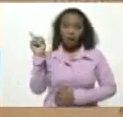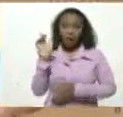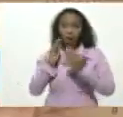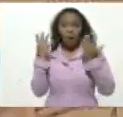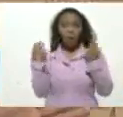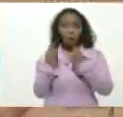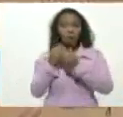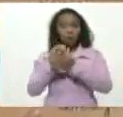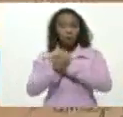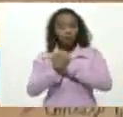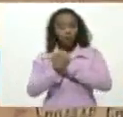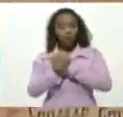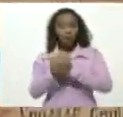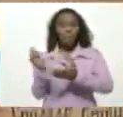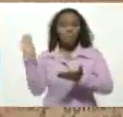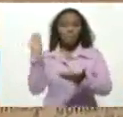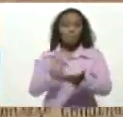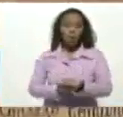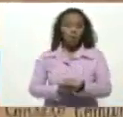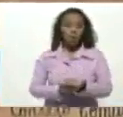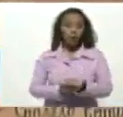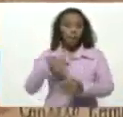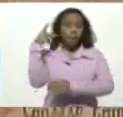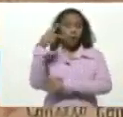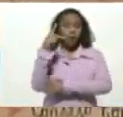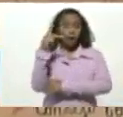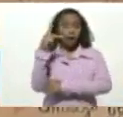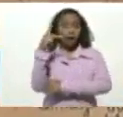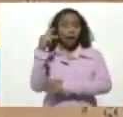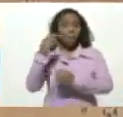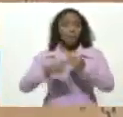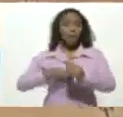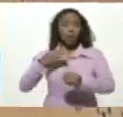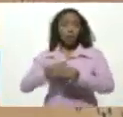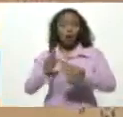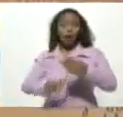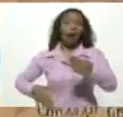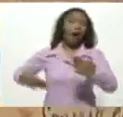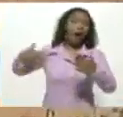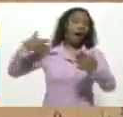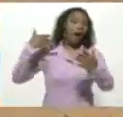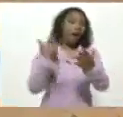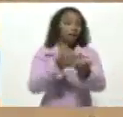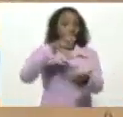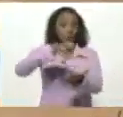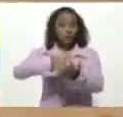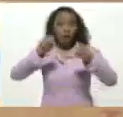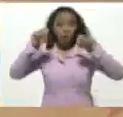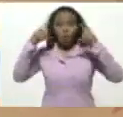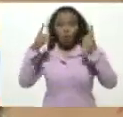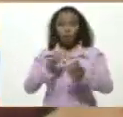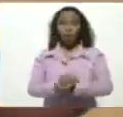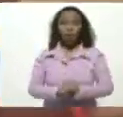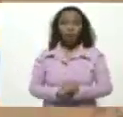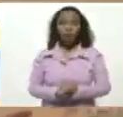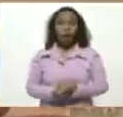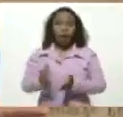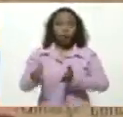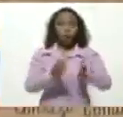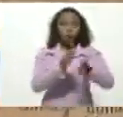estamos ubicados entre la parroquia La Pastora hasta el estado La Guaira. O sea, correcto, atravesamos